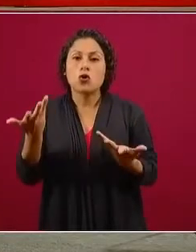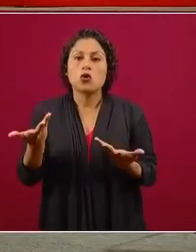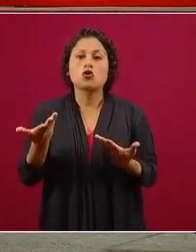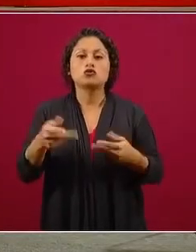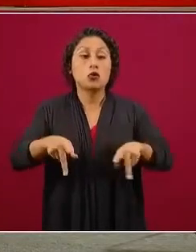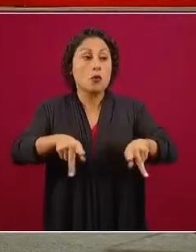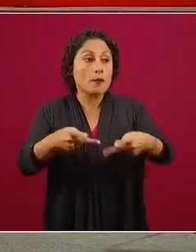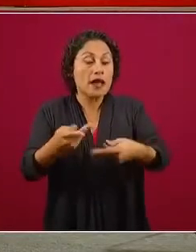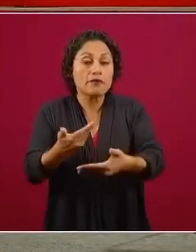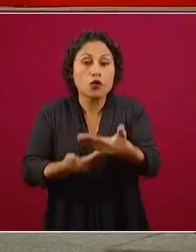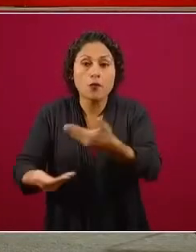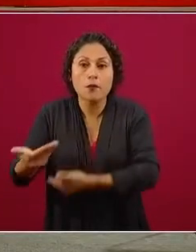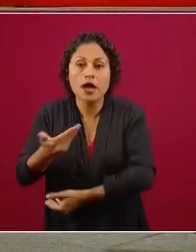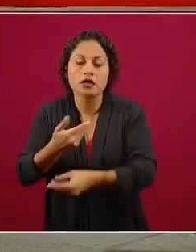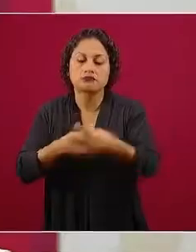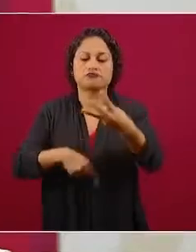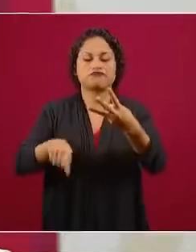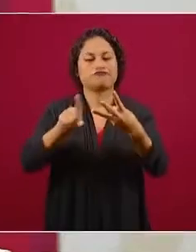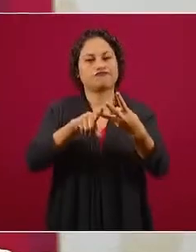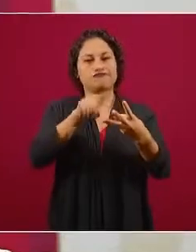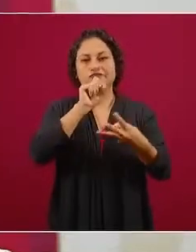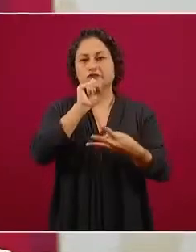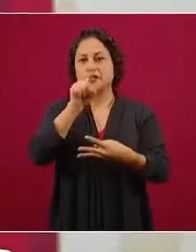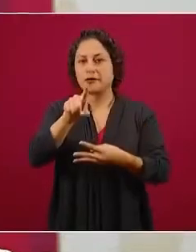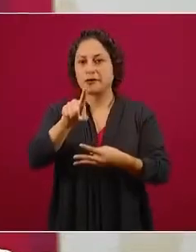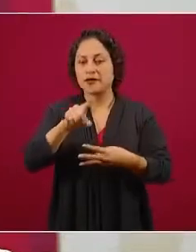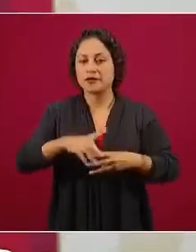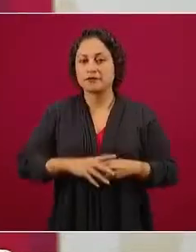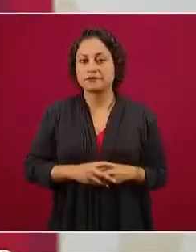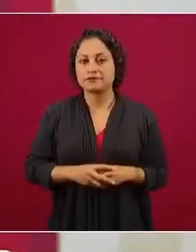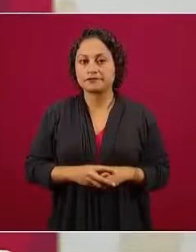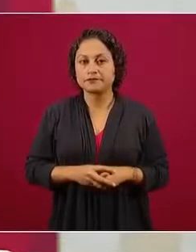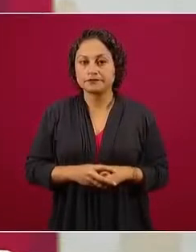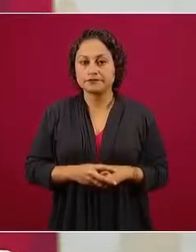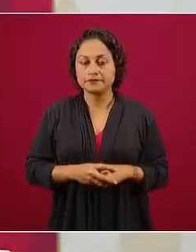mercado, tienen que ver también con un tema de